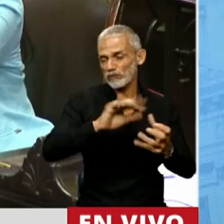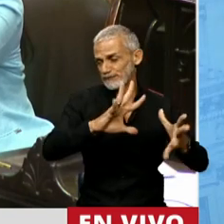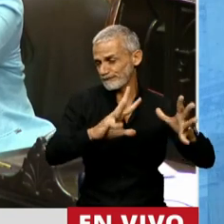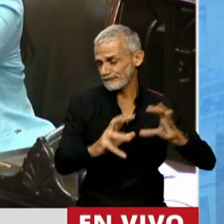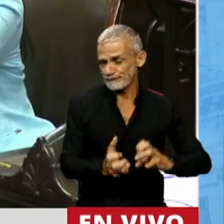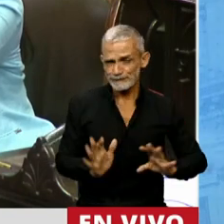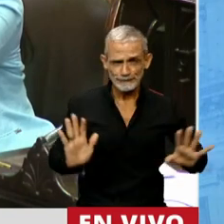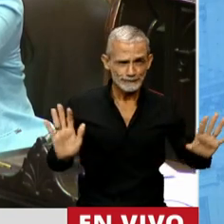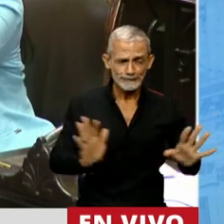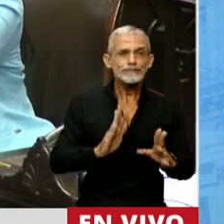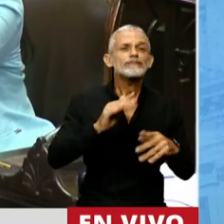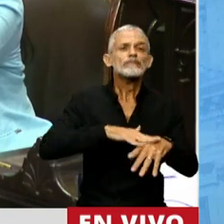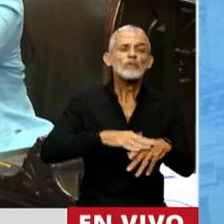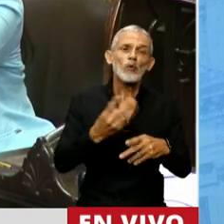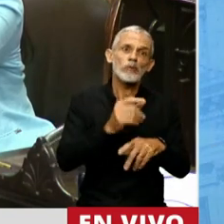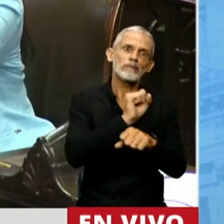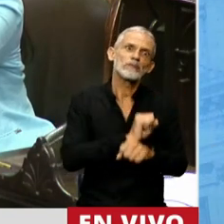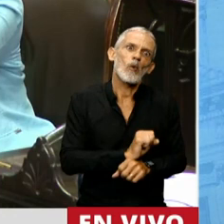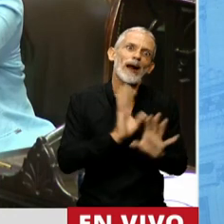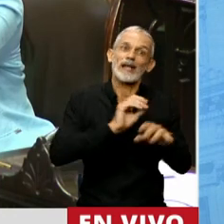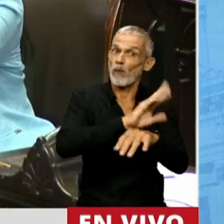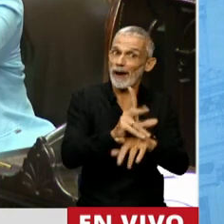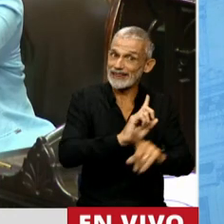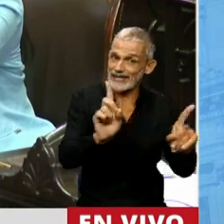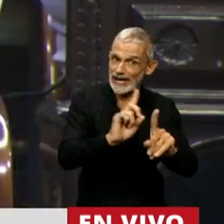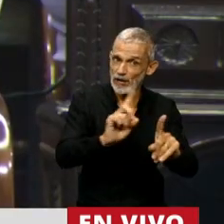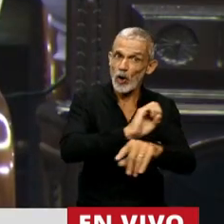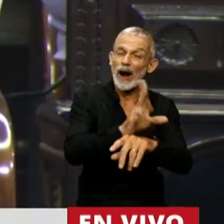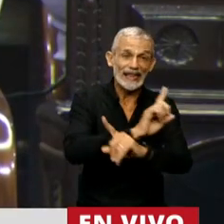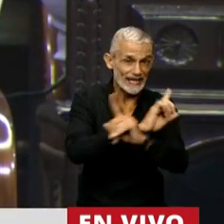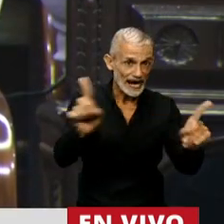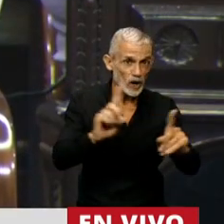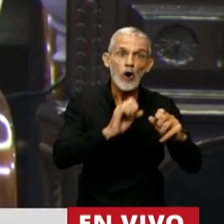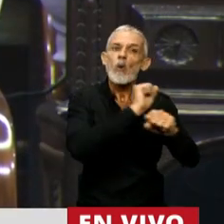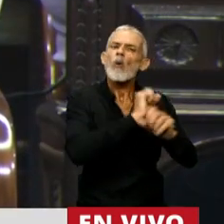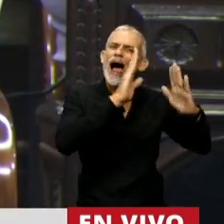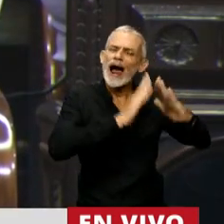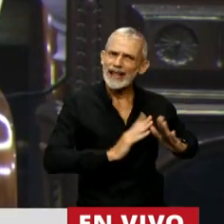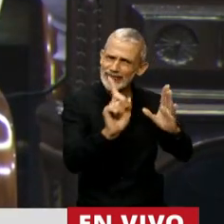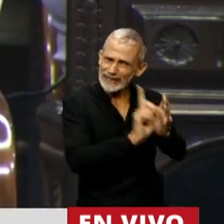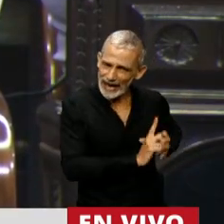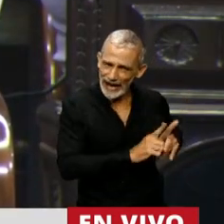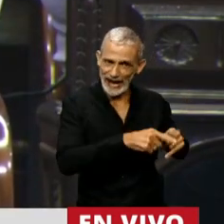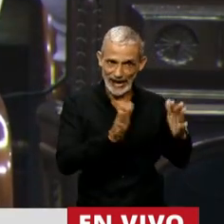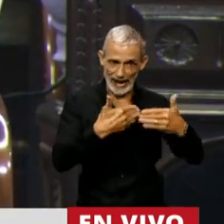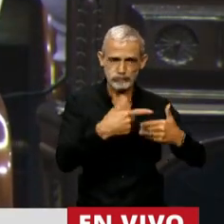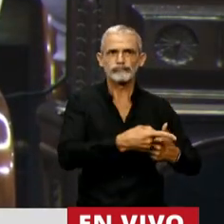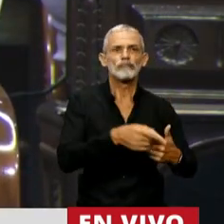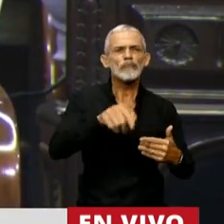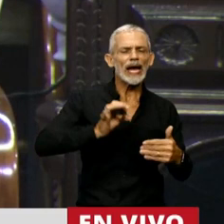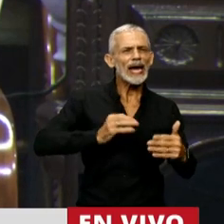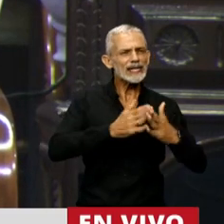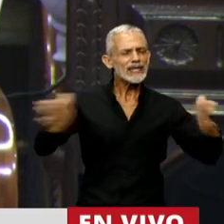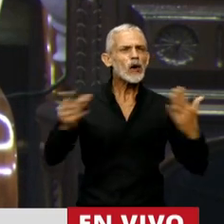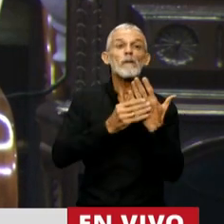atroz generada por la cuarentena, no por la pandemia. Repasemos rápido cómo llegamos hasta acá. Este año, según